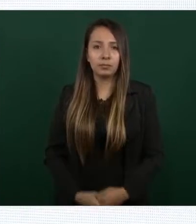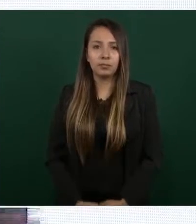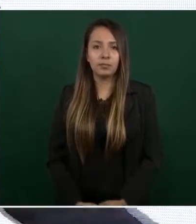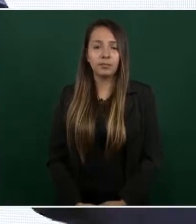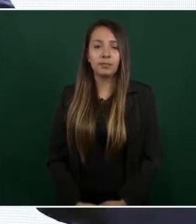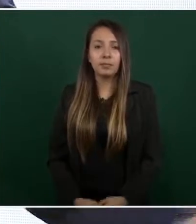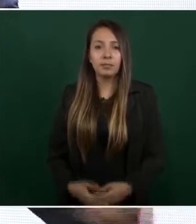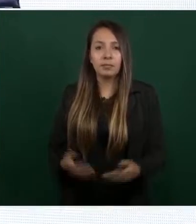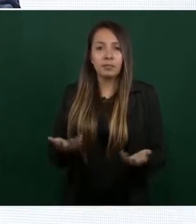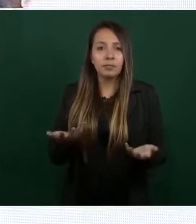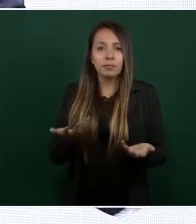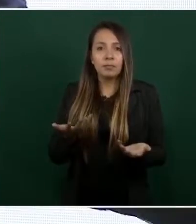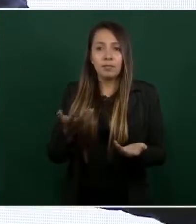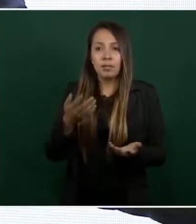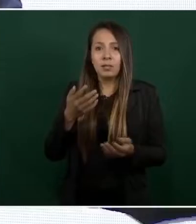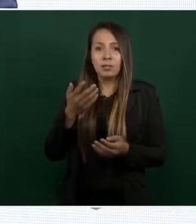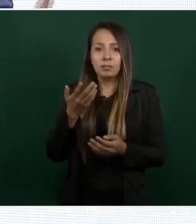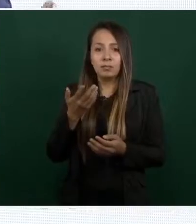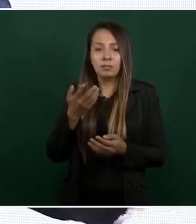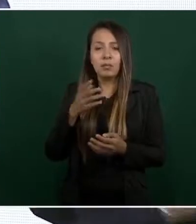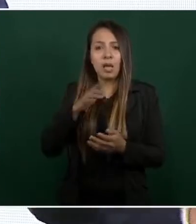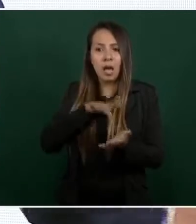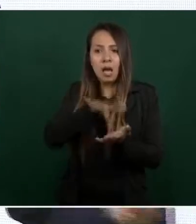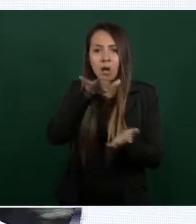¿Y a dónde va todo el apoyo?